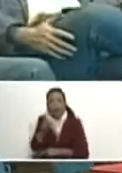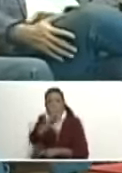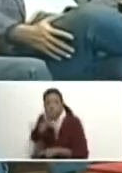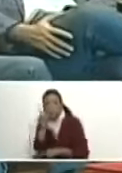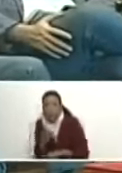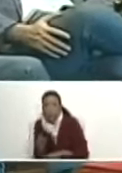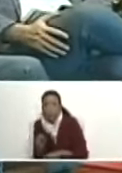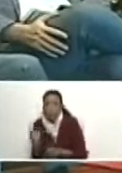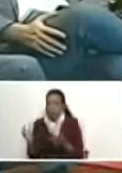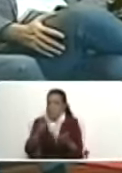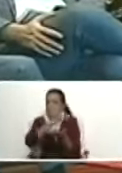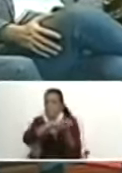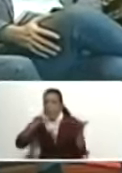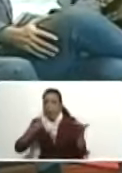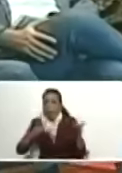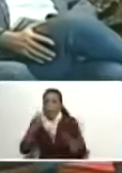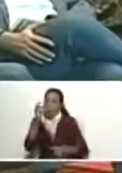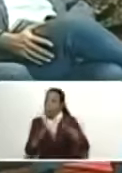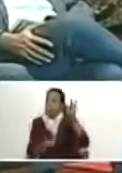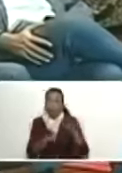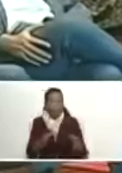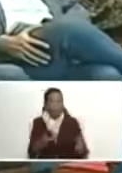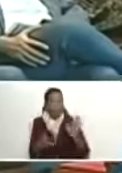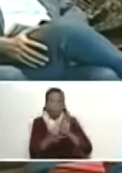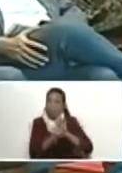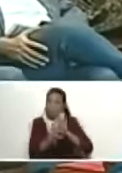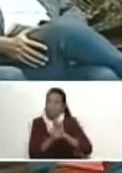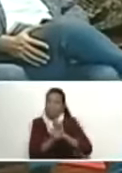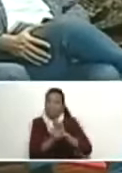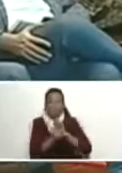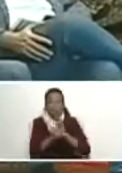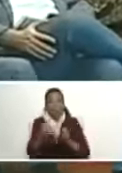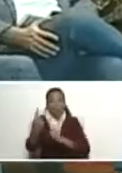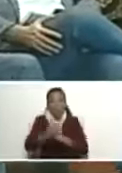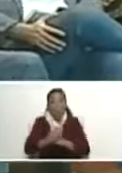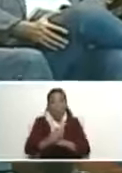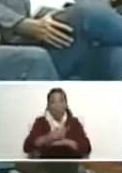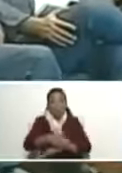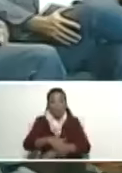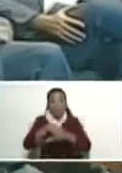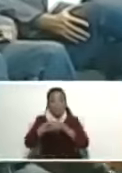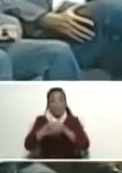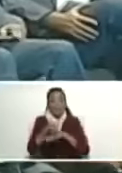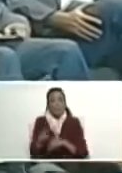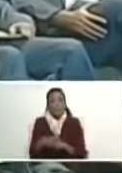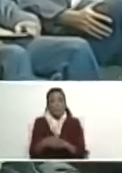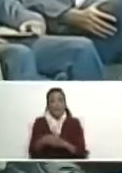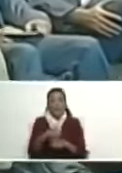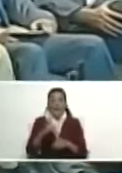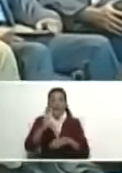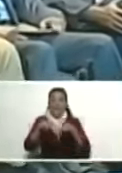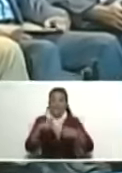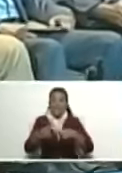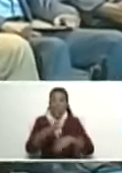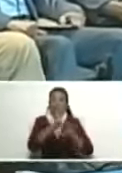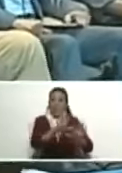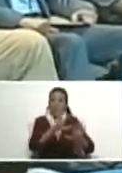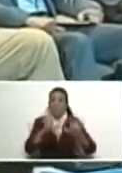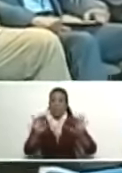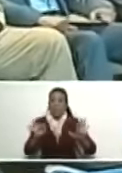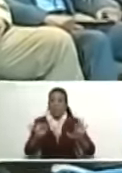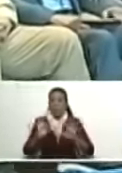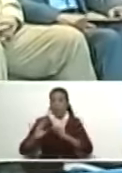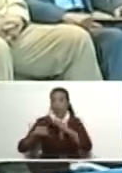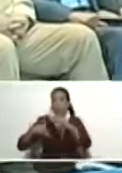del despojo a que fuimos sometidos por el Imperio Británico en el siglo XIX,